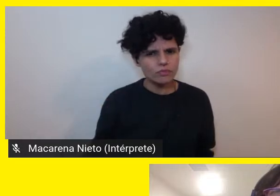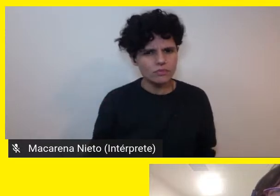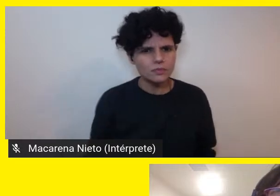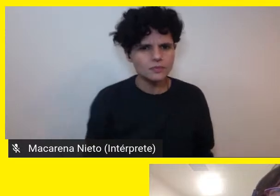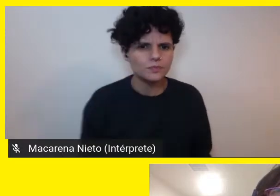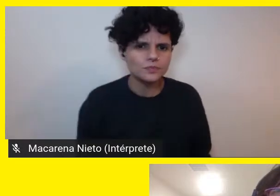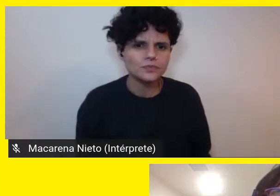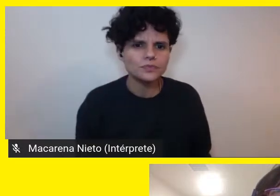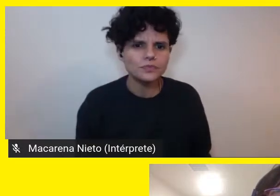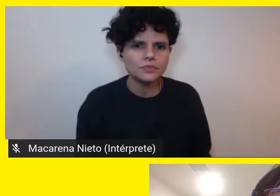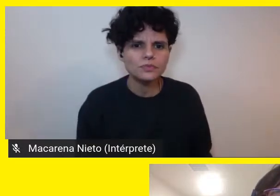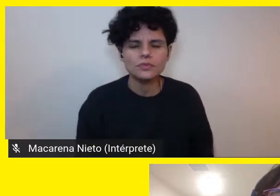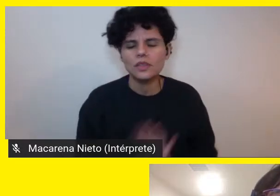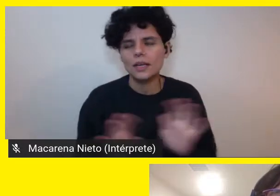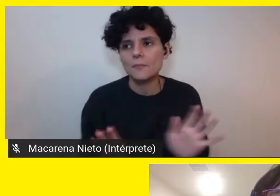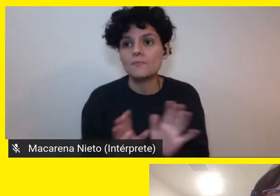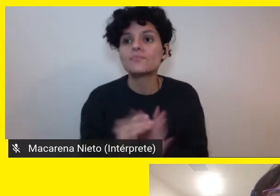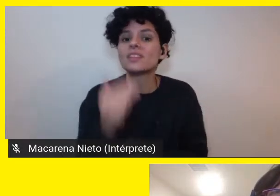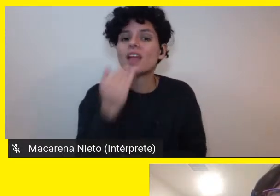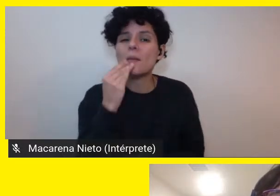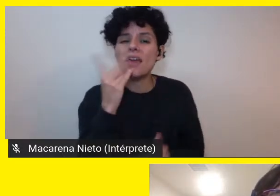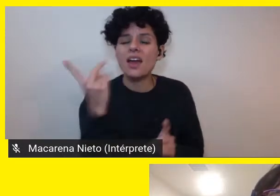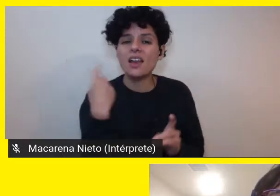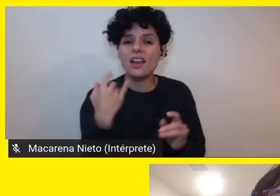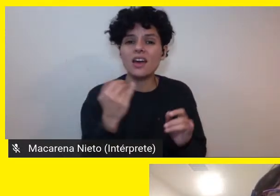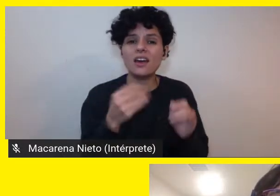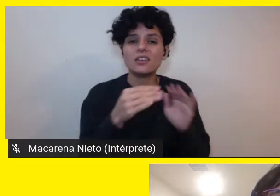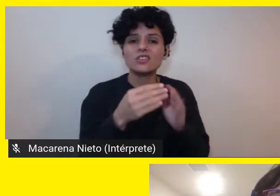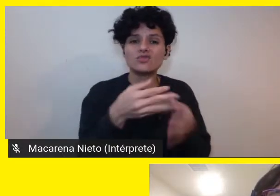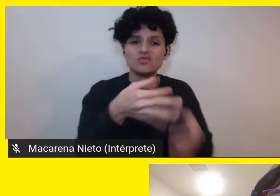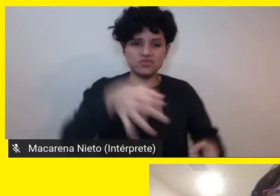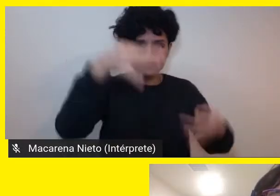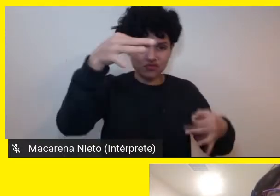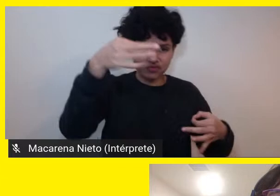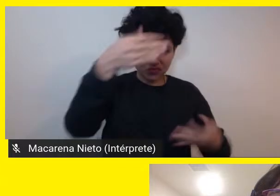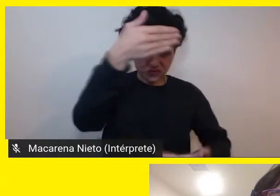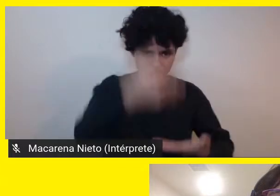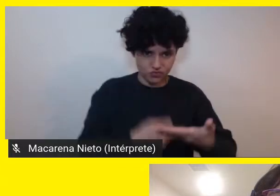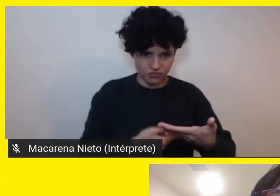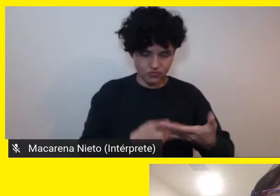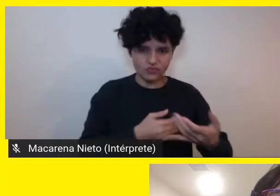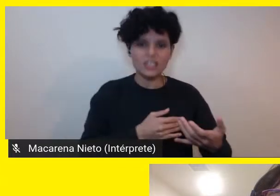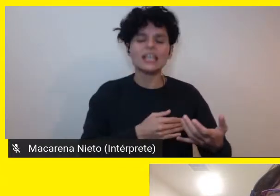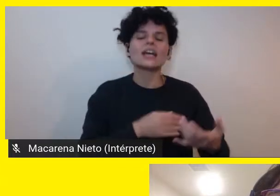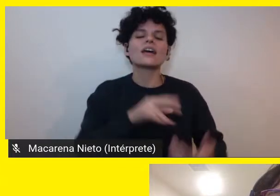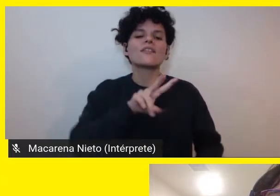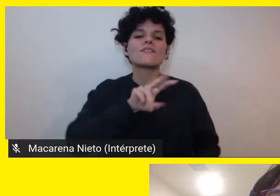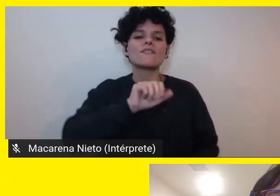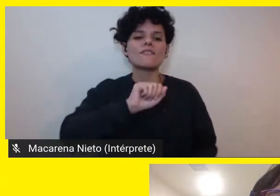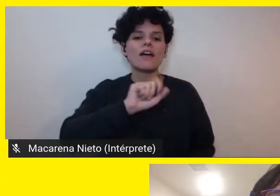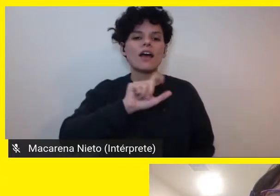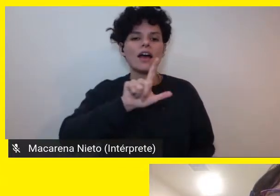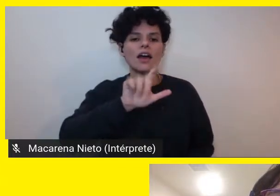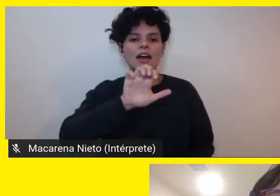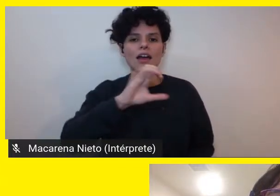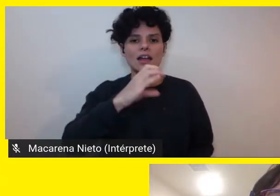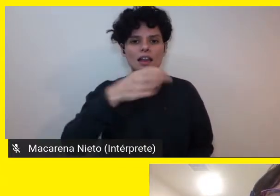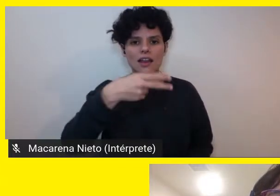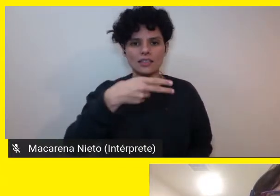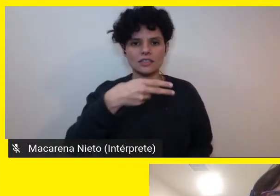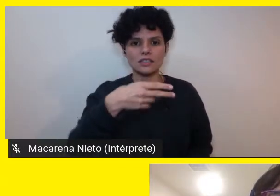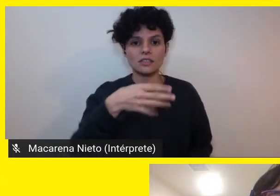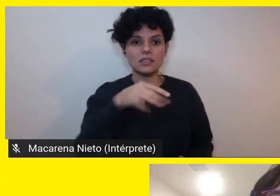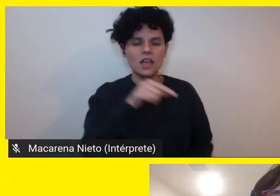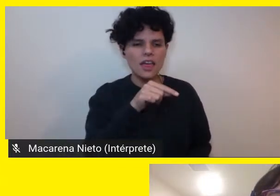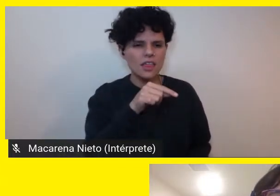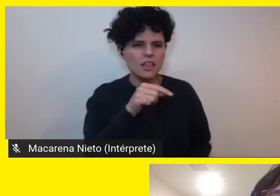lo otro es señalar que en el propio informe Balech, si uno lo revisa, se va a dar cuenta que el espacio que ocupa lo que